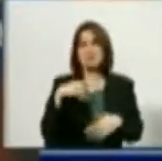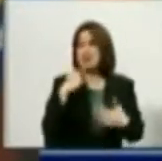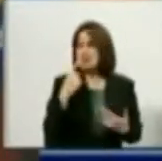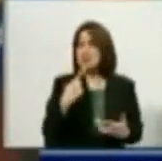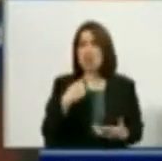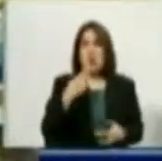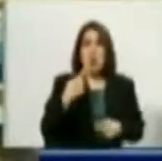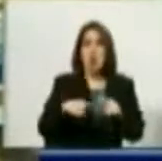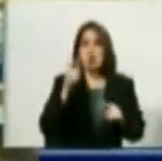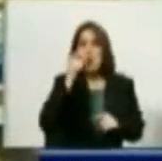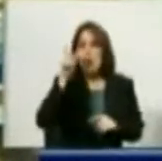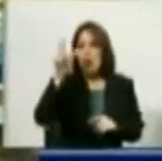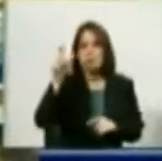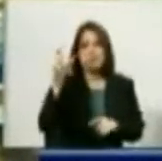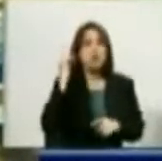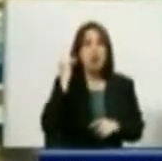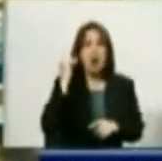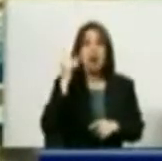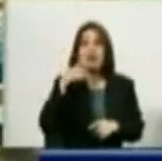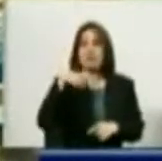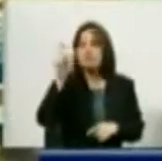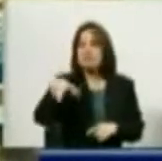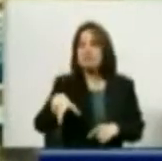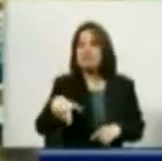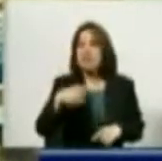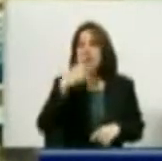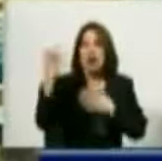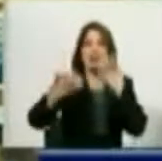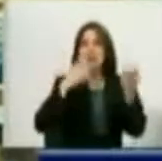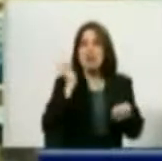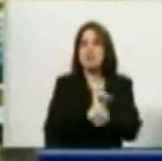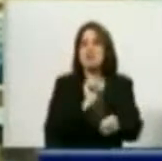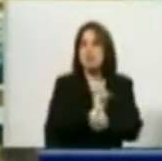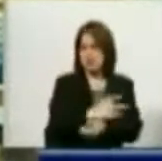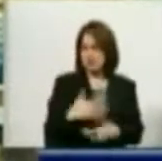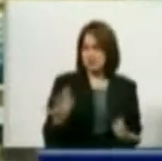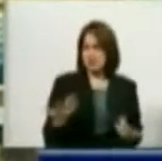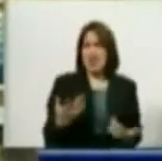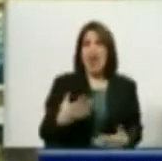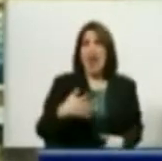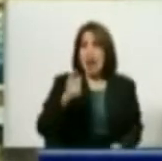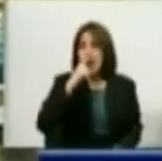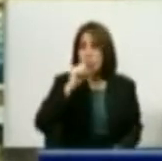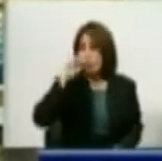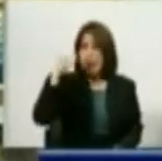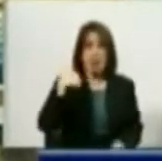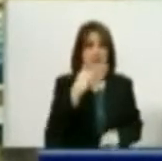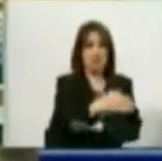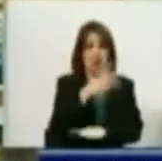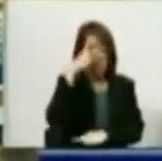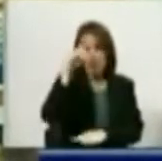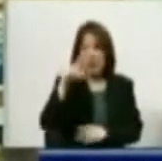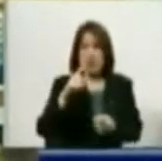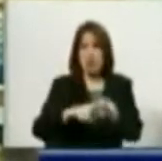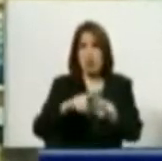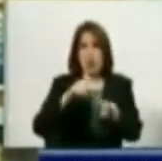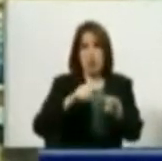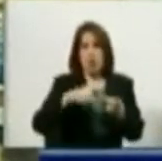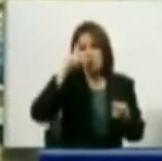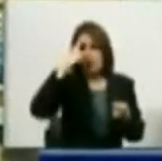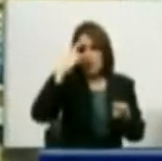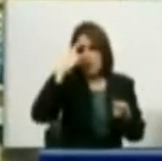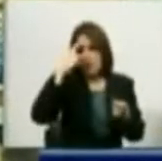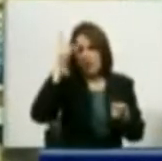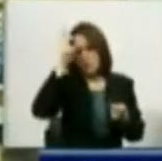gritos Nicolás fue para México anda por Rusia ha ido a Turquía